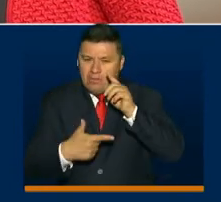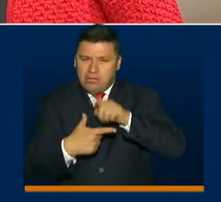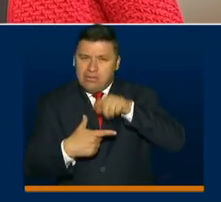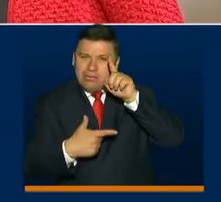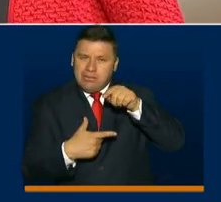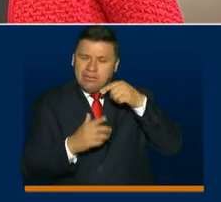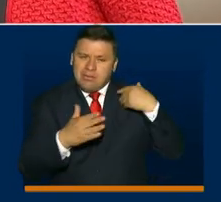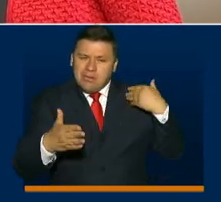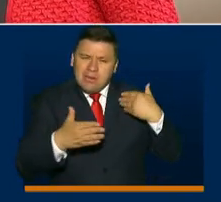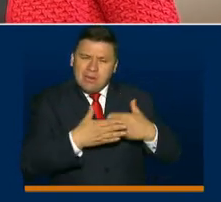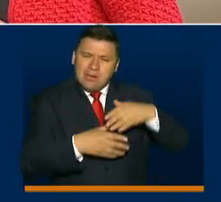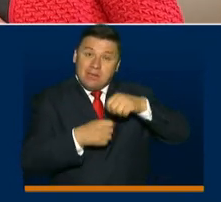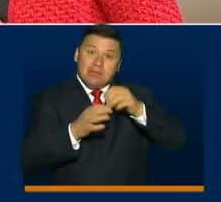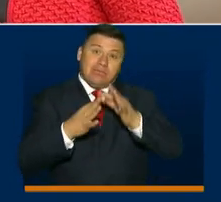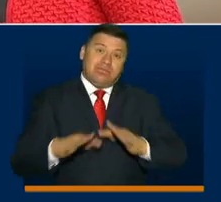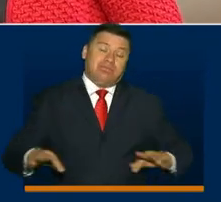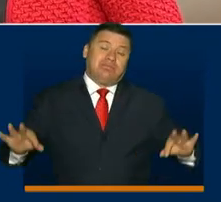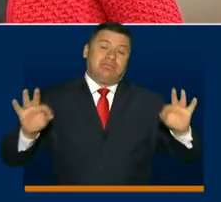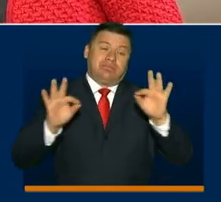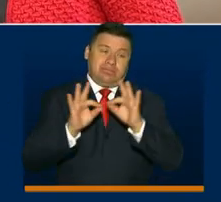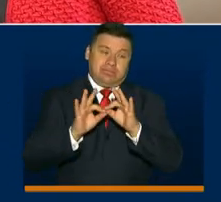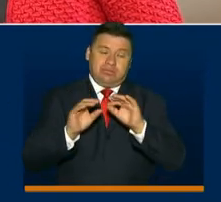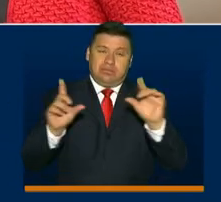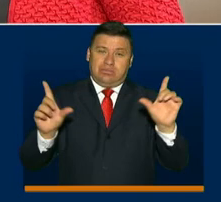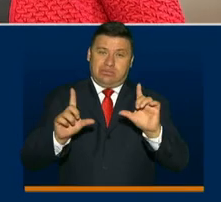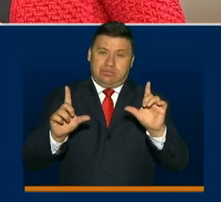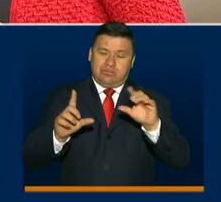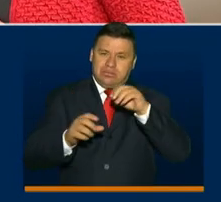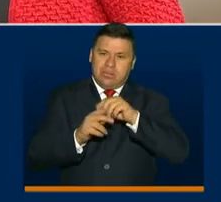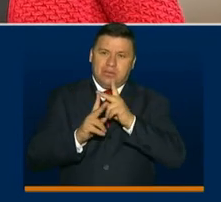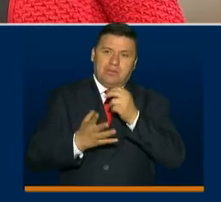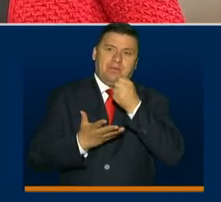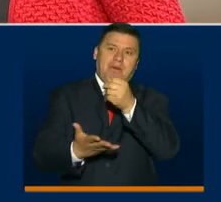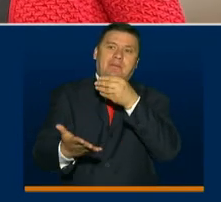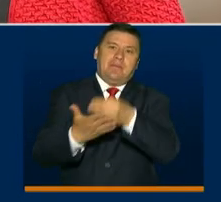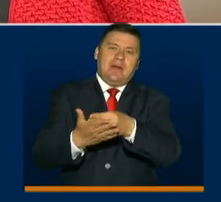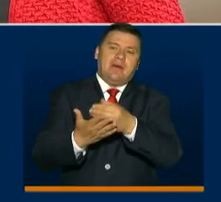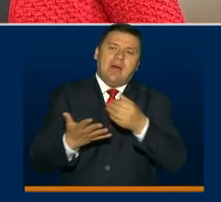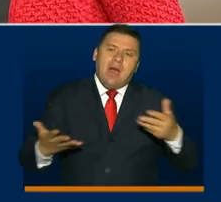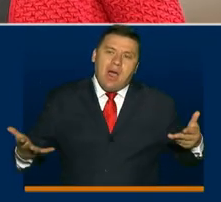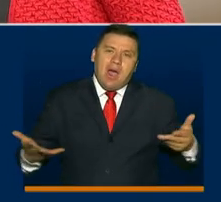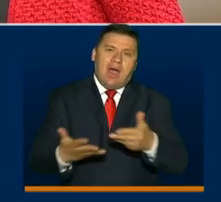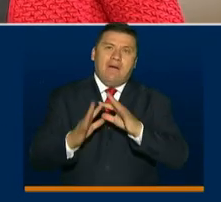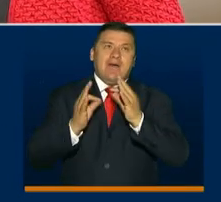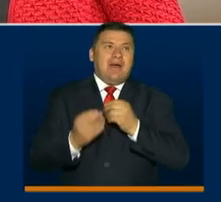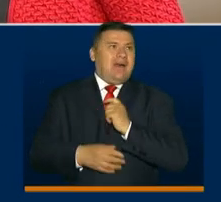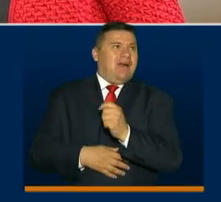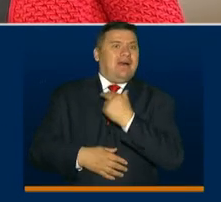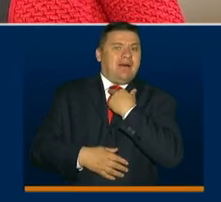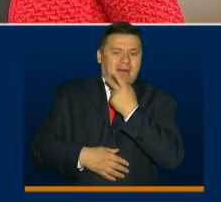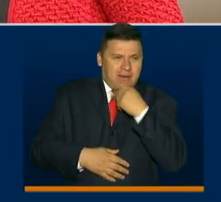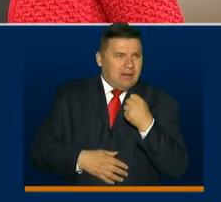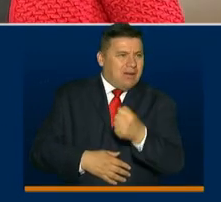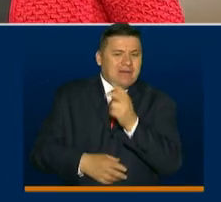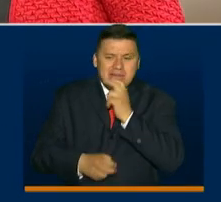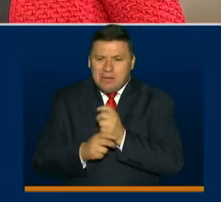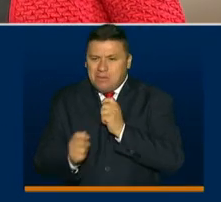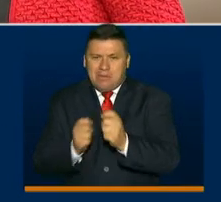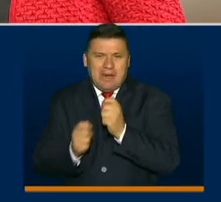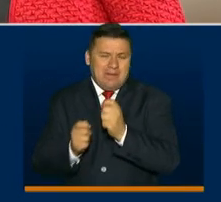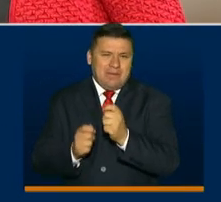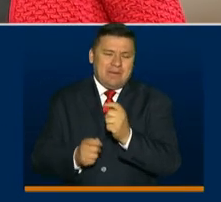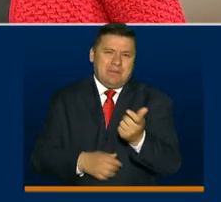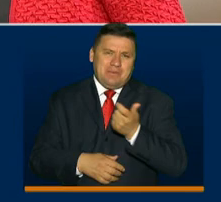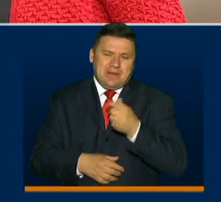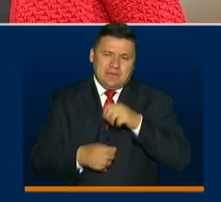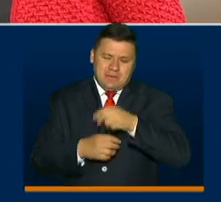balance de lo que ha sido este importante programa de créditos para ayudarle a las familias que han tenido dificultad en el pago de